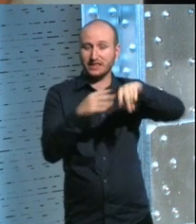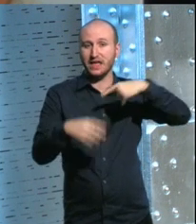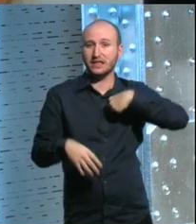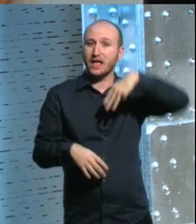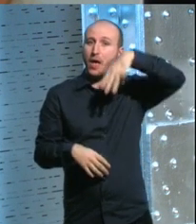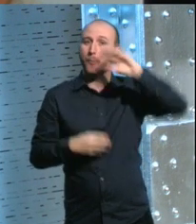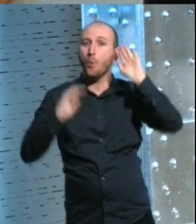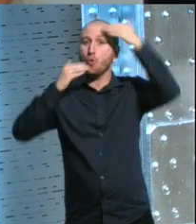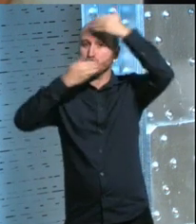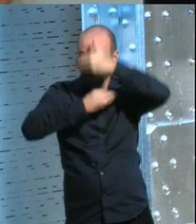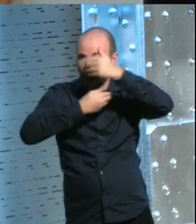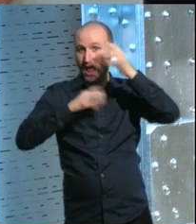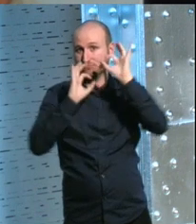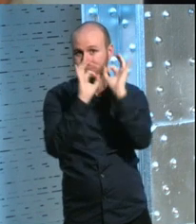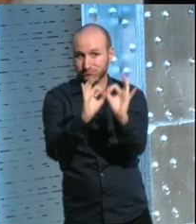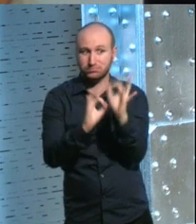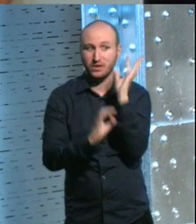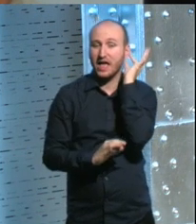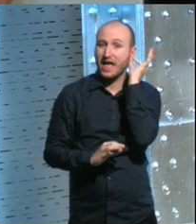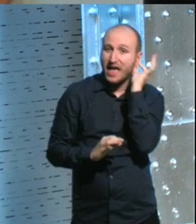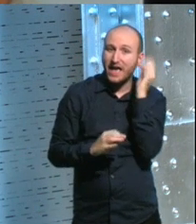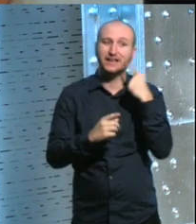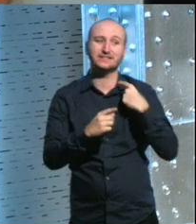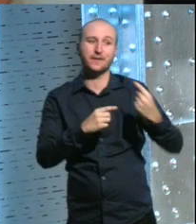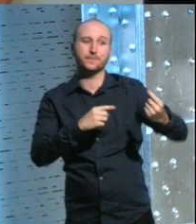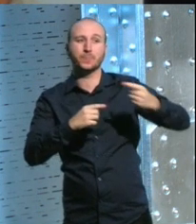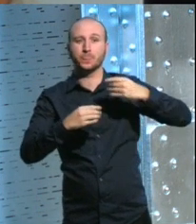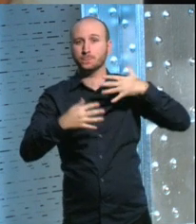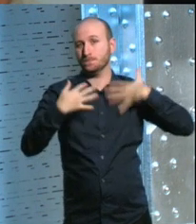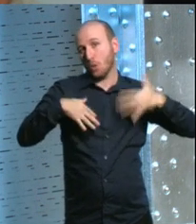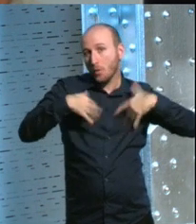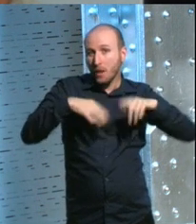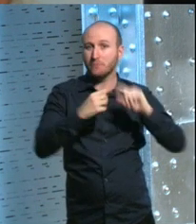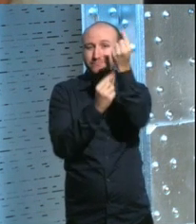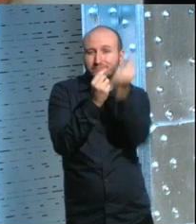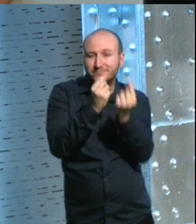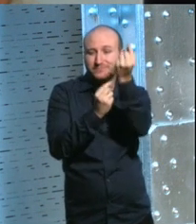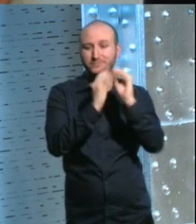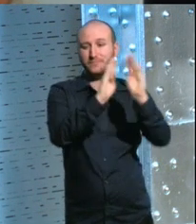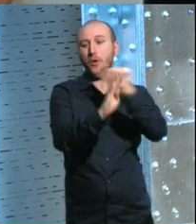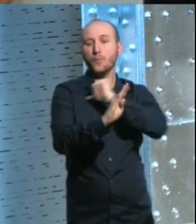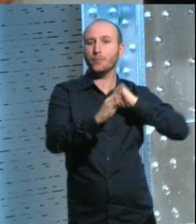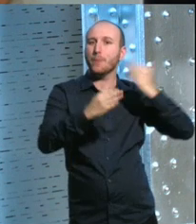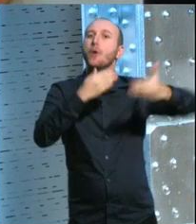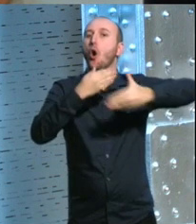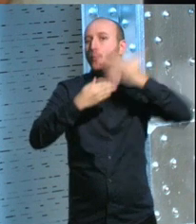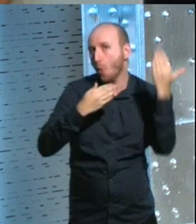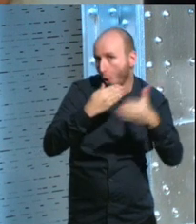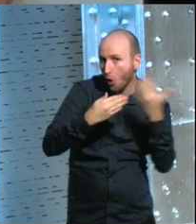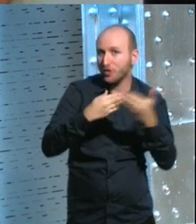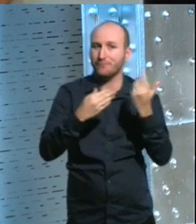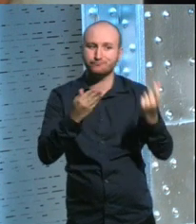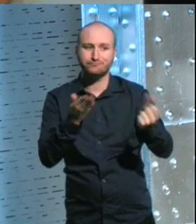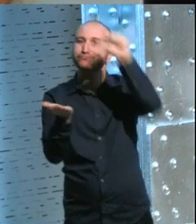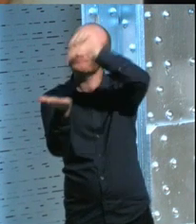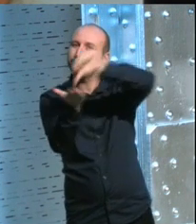lo indica su hijab. Ella diseña su hijab, quiere decir, es diseñadora de moda, tiene varios sitios y